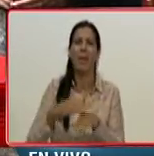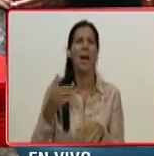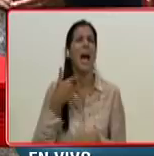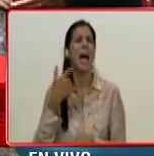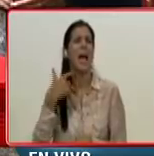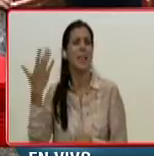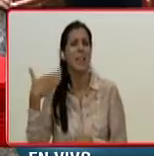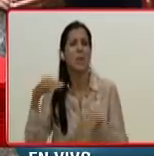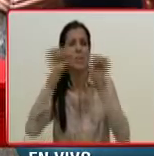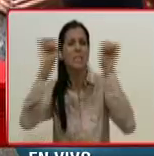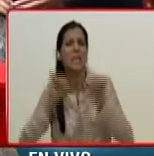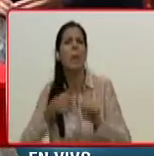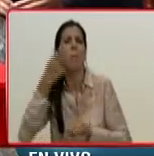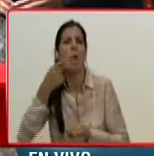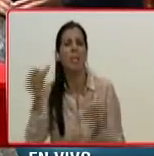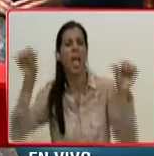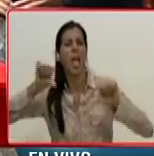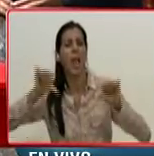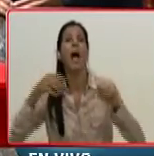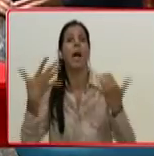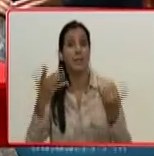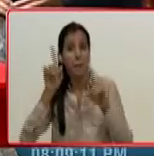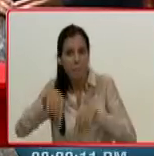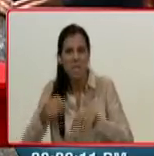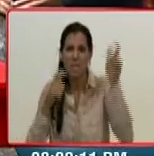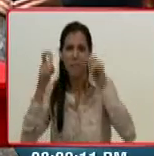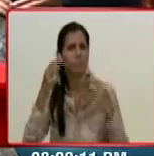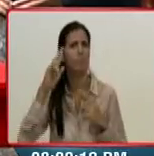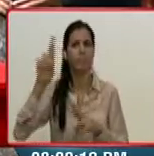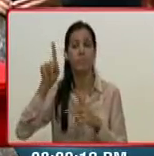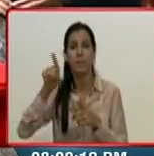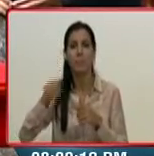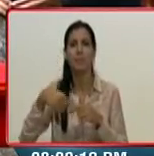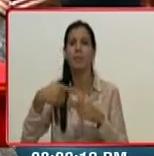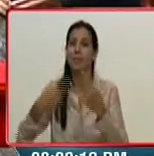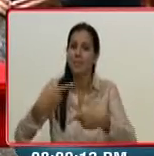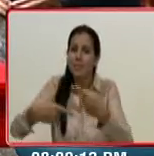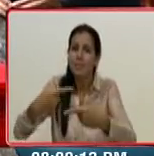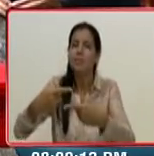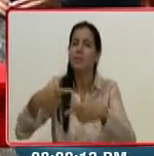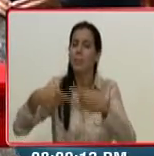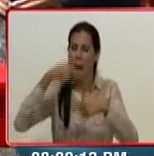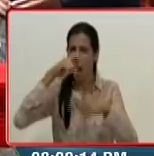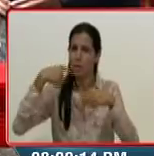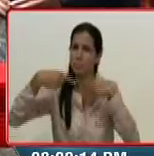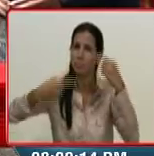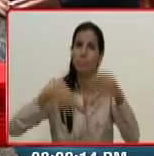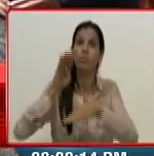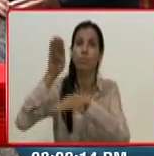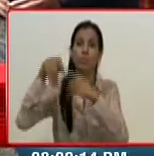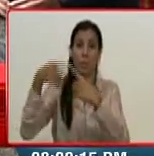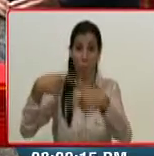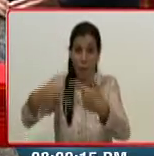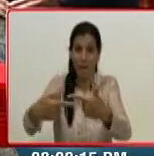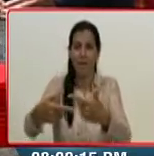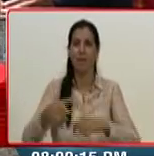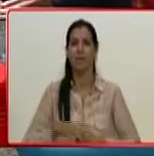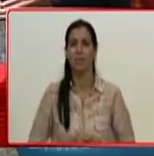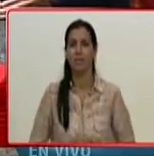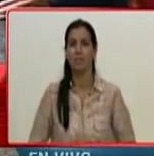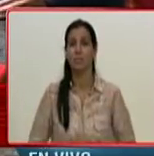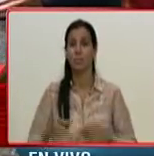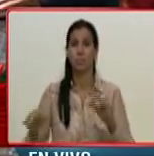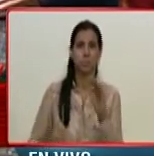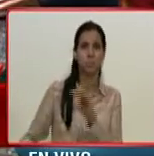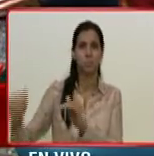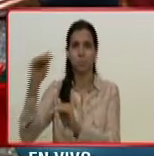República y a la vez fue también la causa de los cambios que vinieron en nuestro país en los años subsiguientes, como lo fue el meteórico ascenso